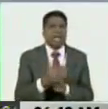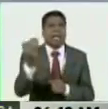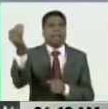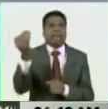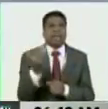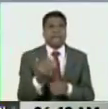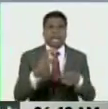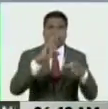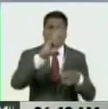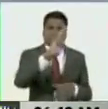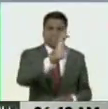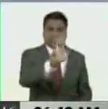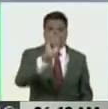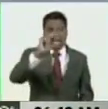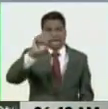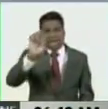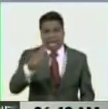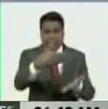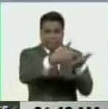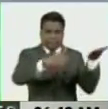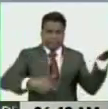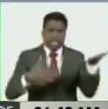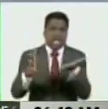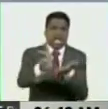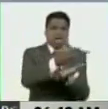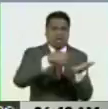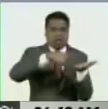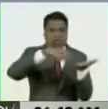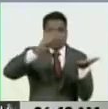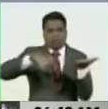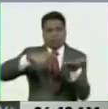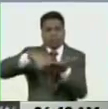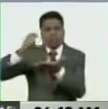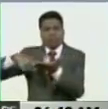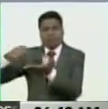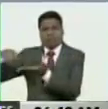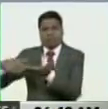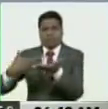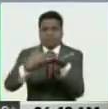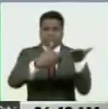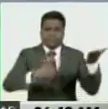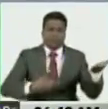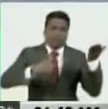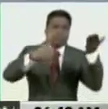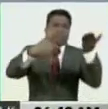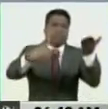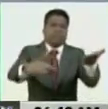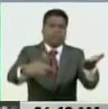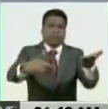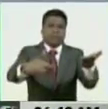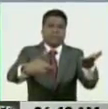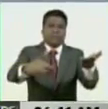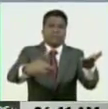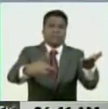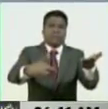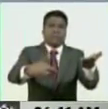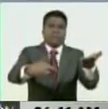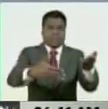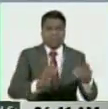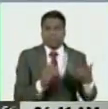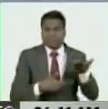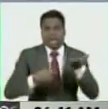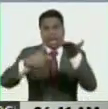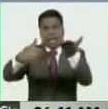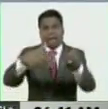al Consejo Nacional Electoral la firma de una militancia y la consignaba ante